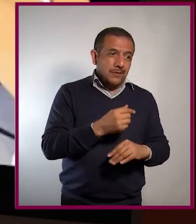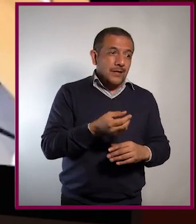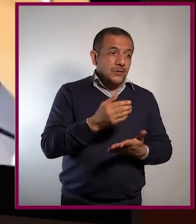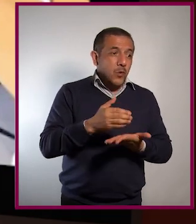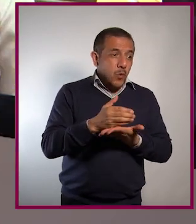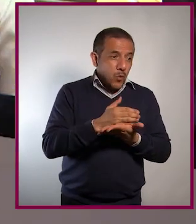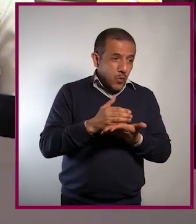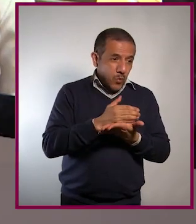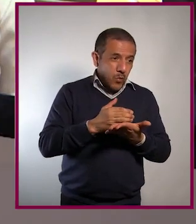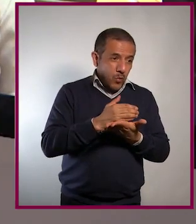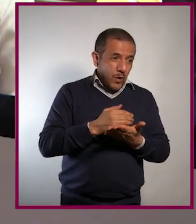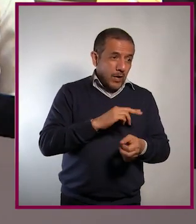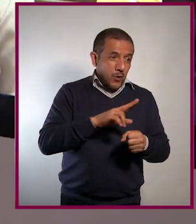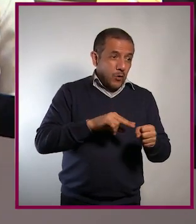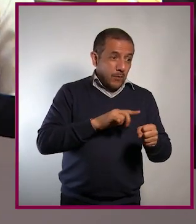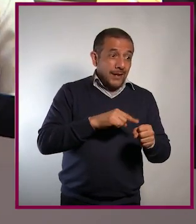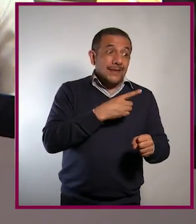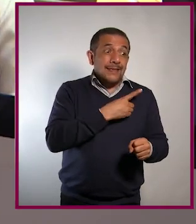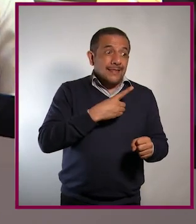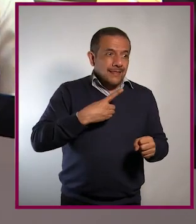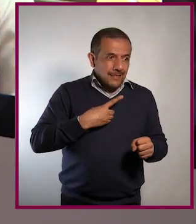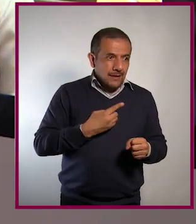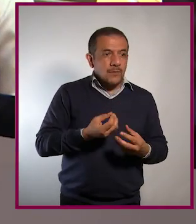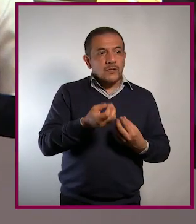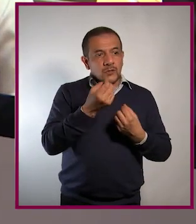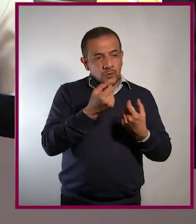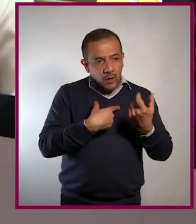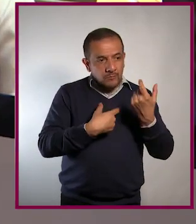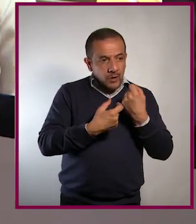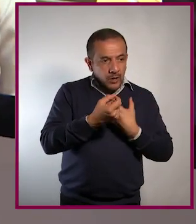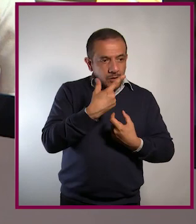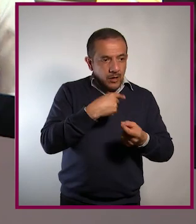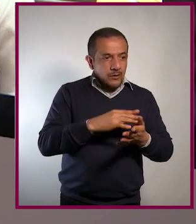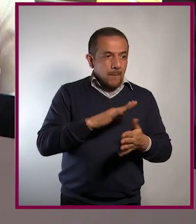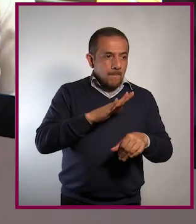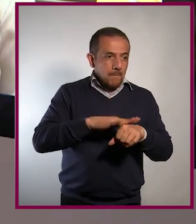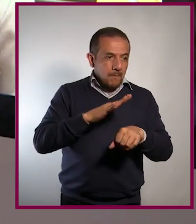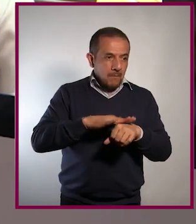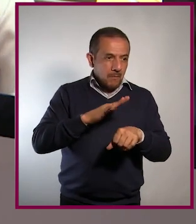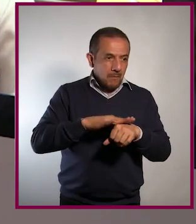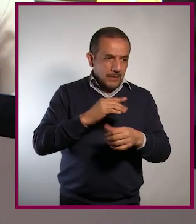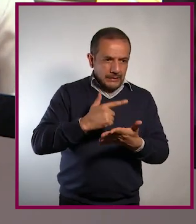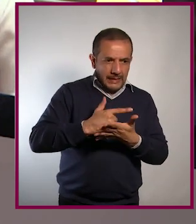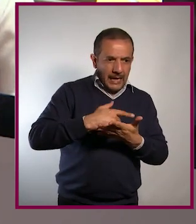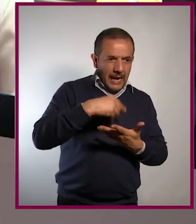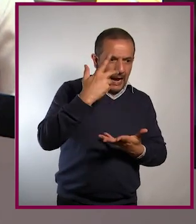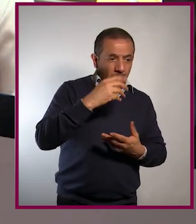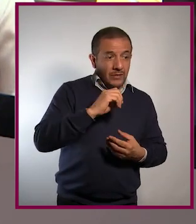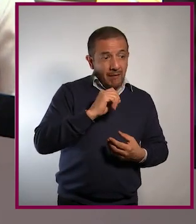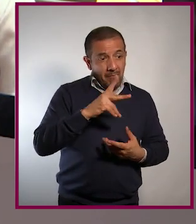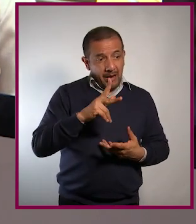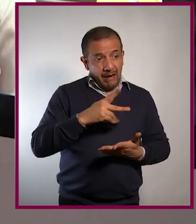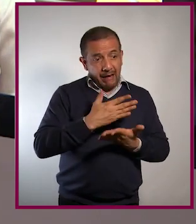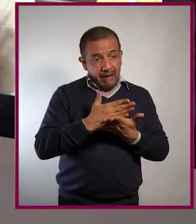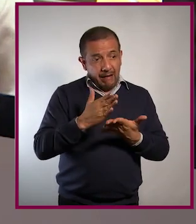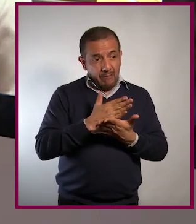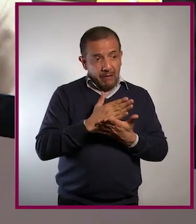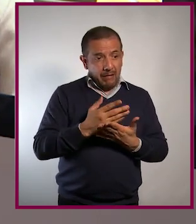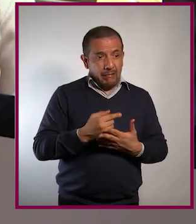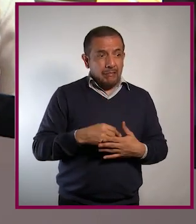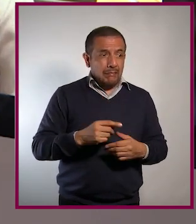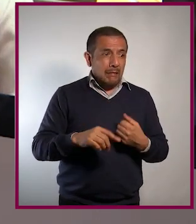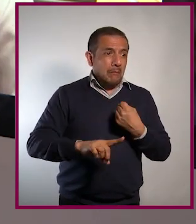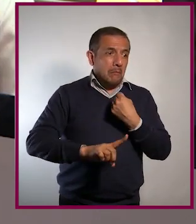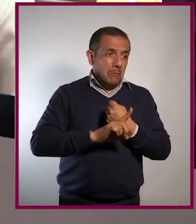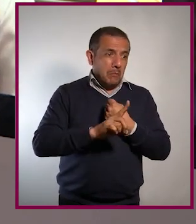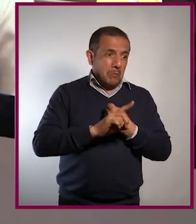tratamiento habitual. Entonces tenemos que tomar tratamientos adicionales que aparte de tóxicos son muy caros. Y aunque